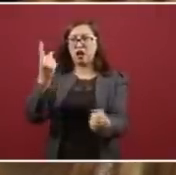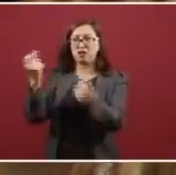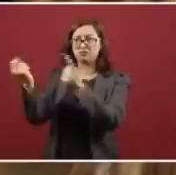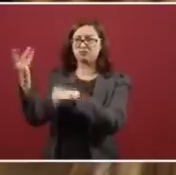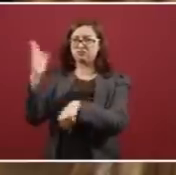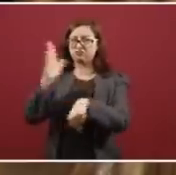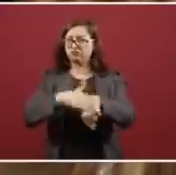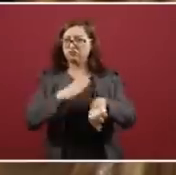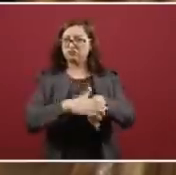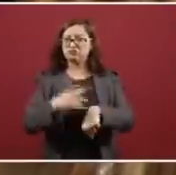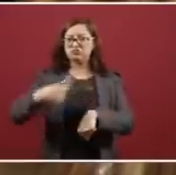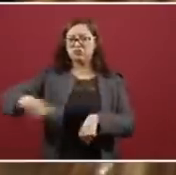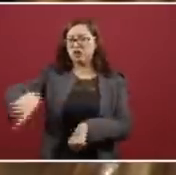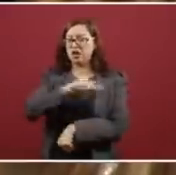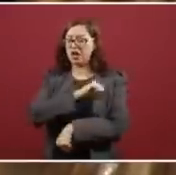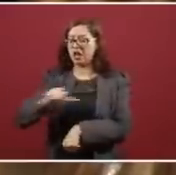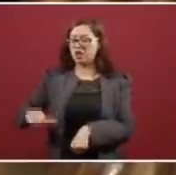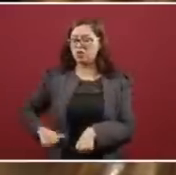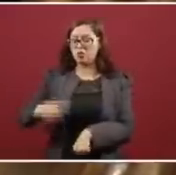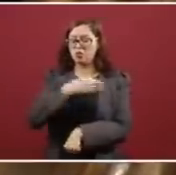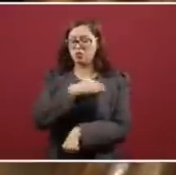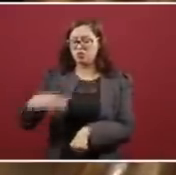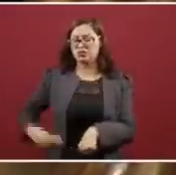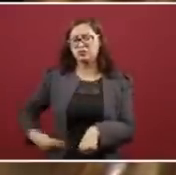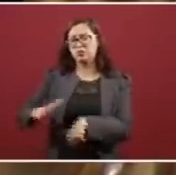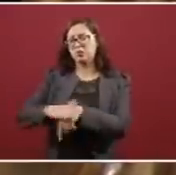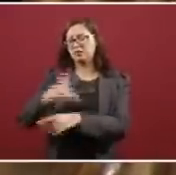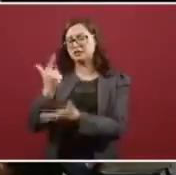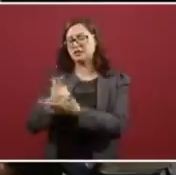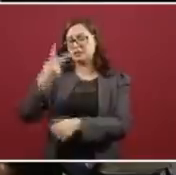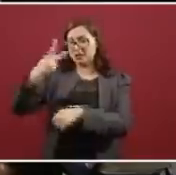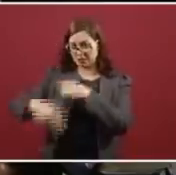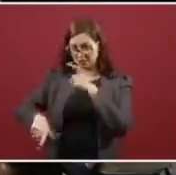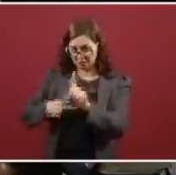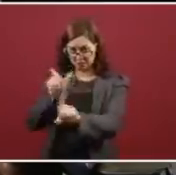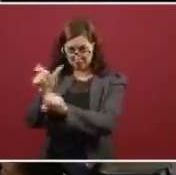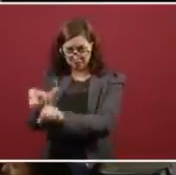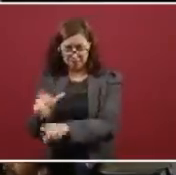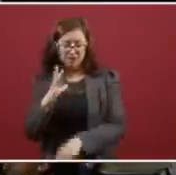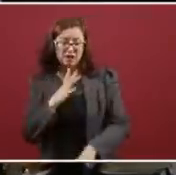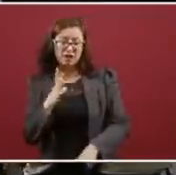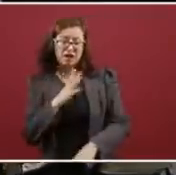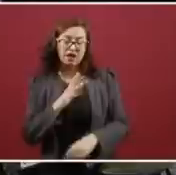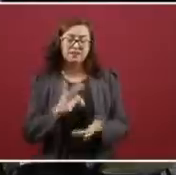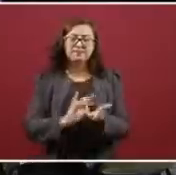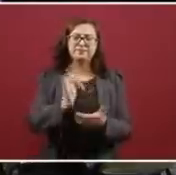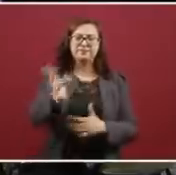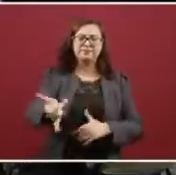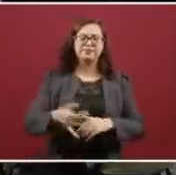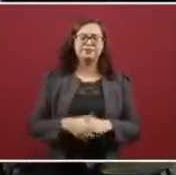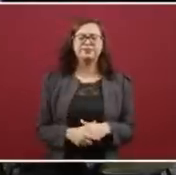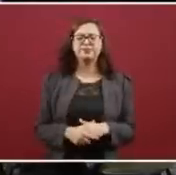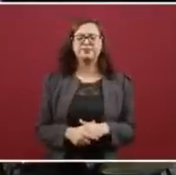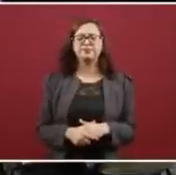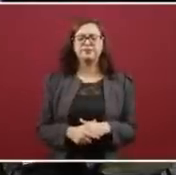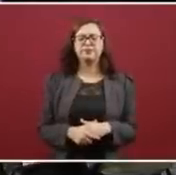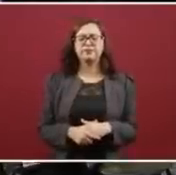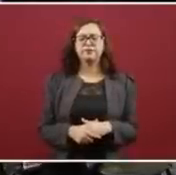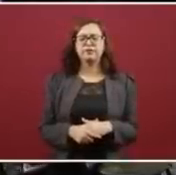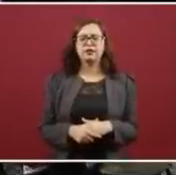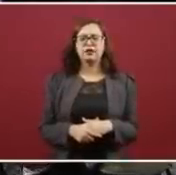protección directa a los alcaldes de los municipios más conflictivos gracias bueno en acerque a lo